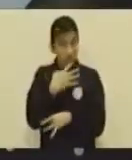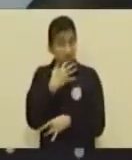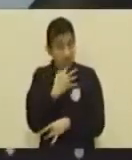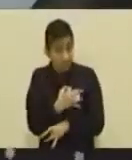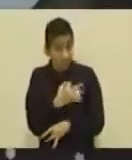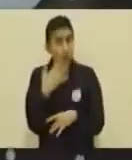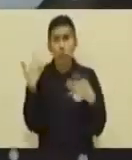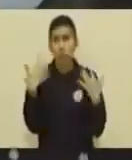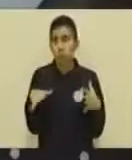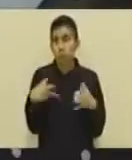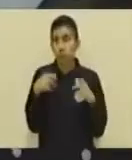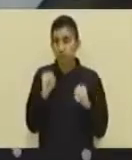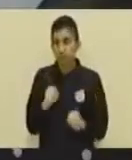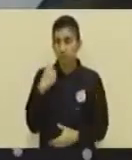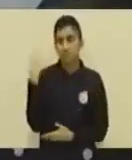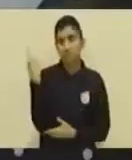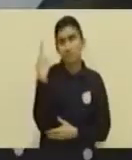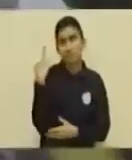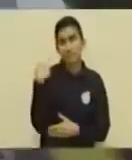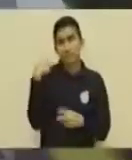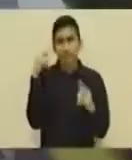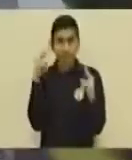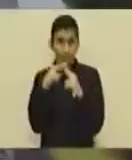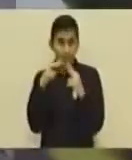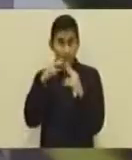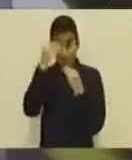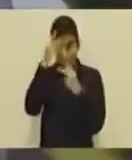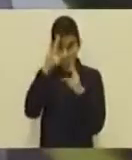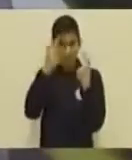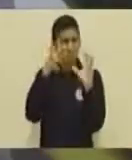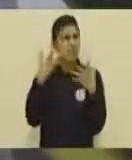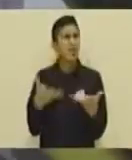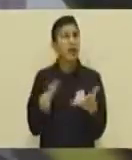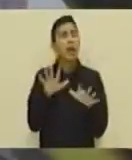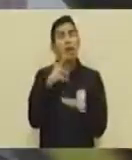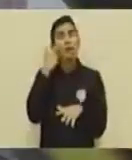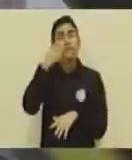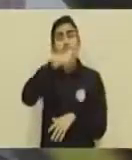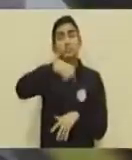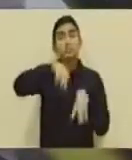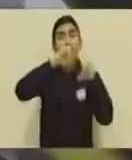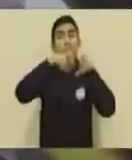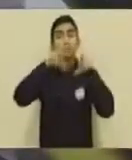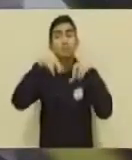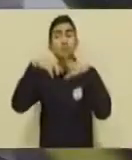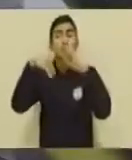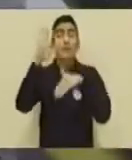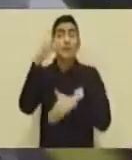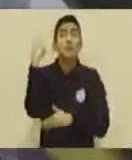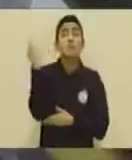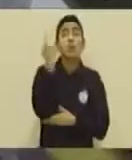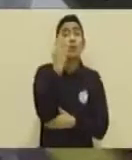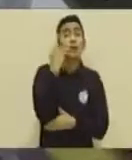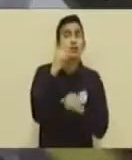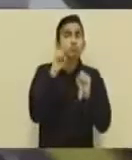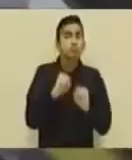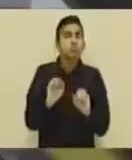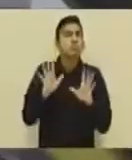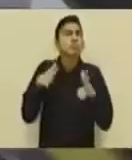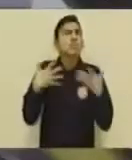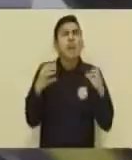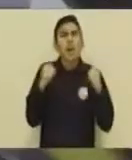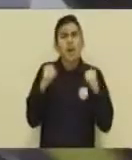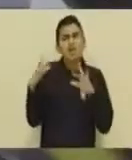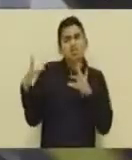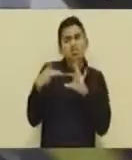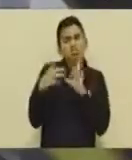el poder saber y tener esta información, ¿verdad? Porque al final de cuentas pues es muy importante saber de qué está elaborado lo que está a